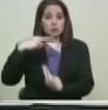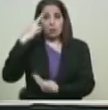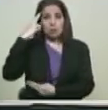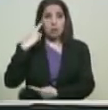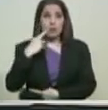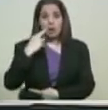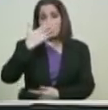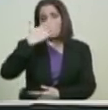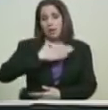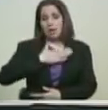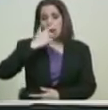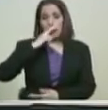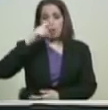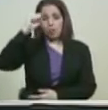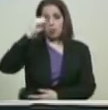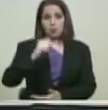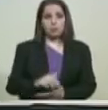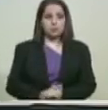a Maduro.